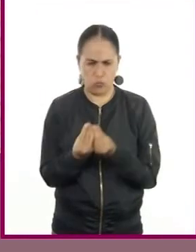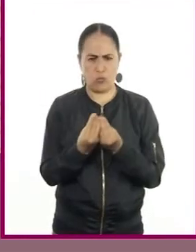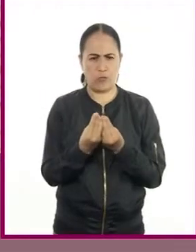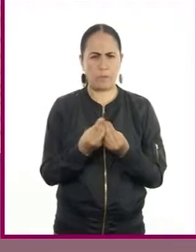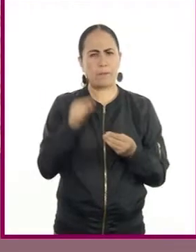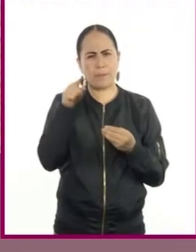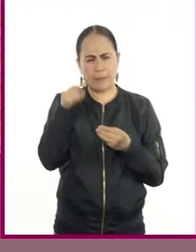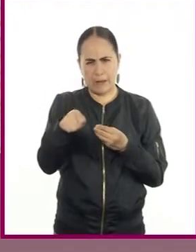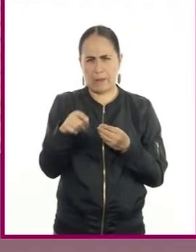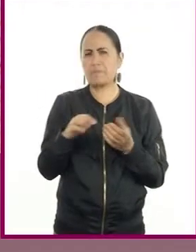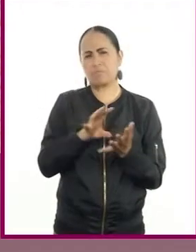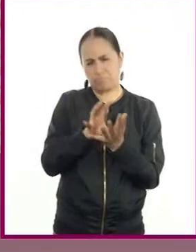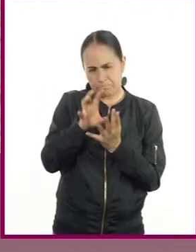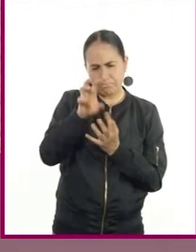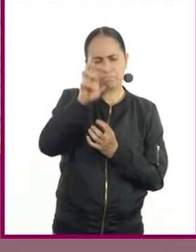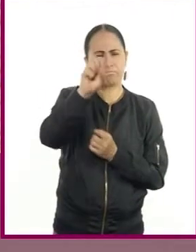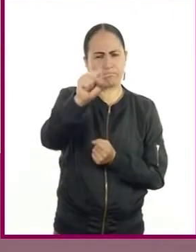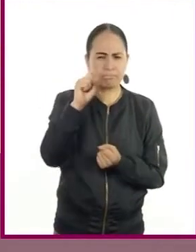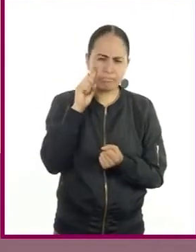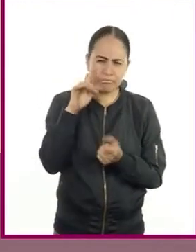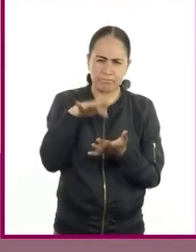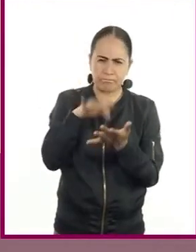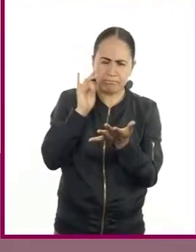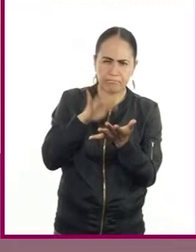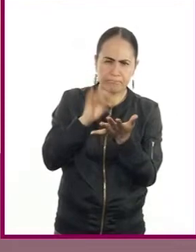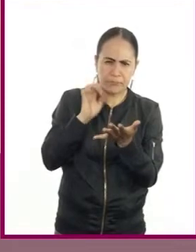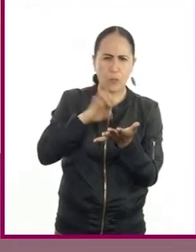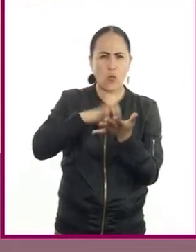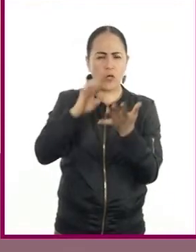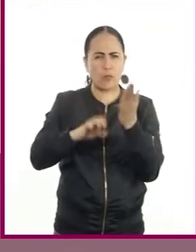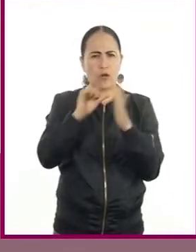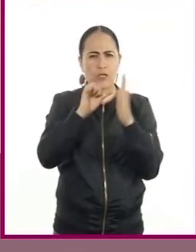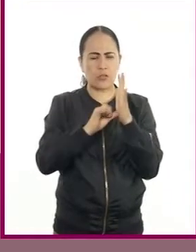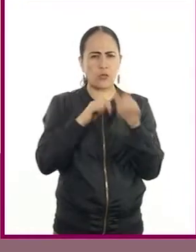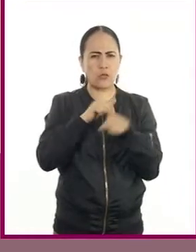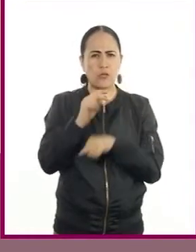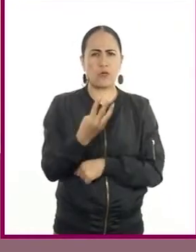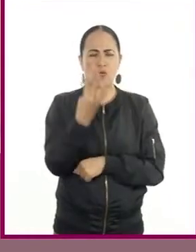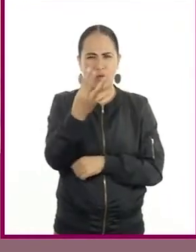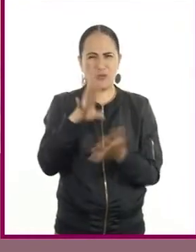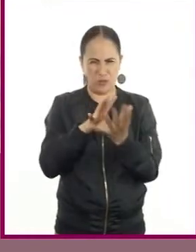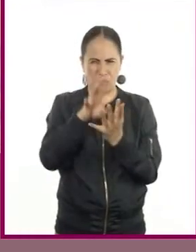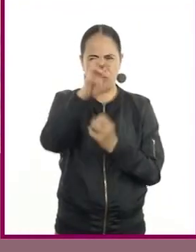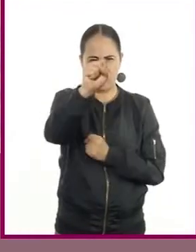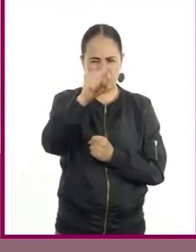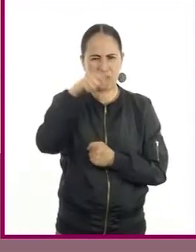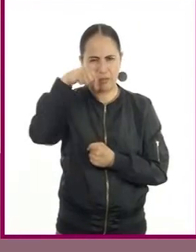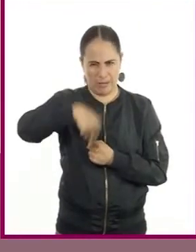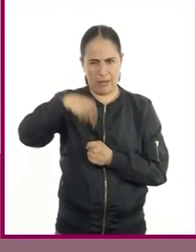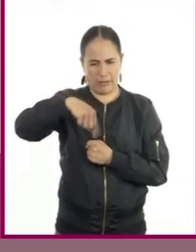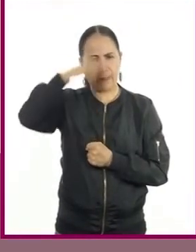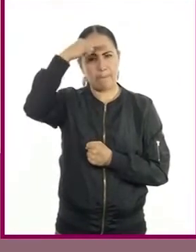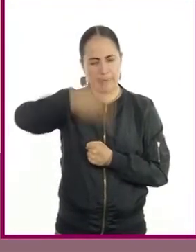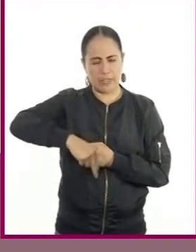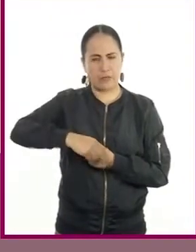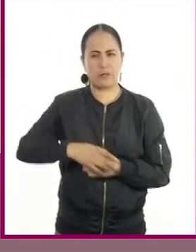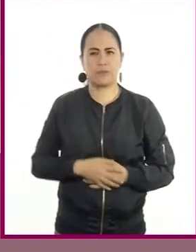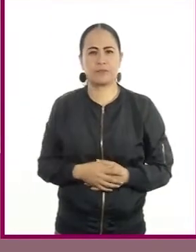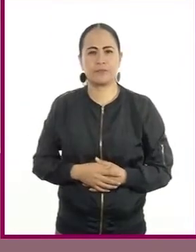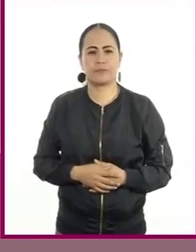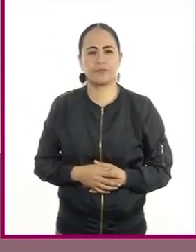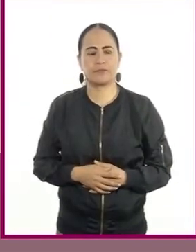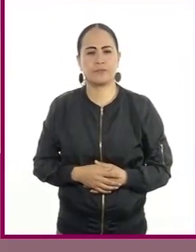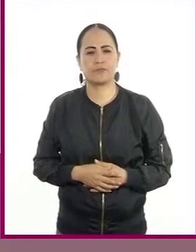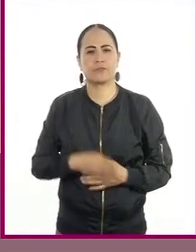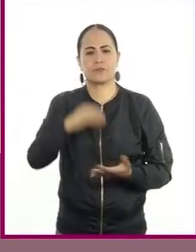retoman lo establecido en la Carta Magna. Por ejemplo, en el artículo 4 de la Constitución Política de los Estados Unidos Mexicanos,